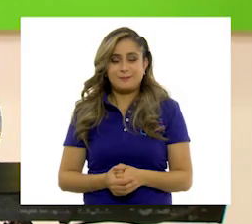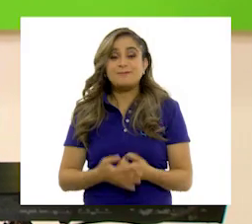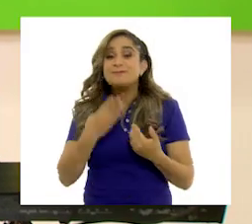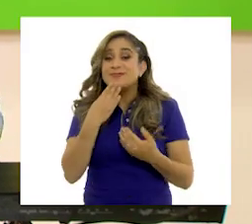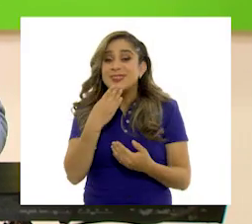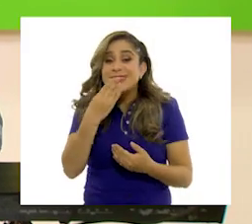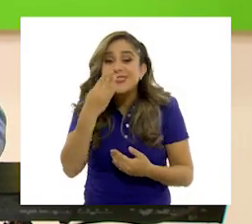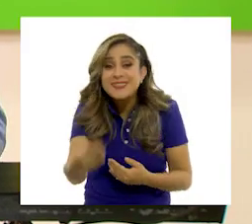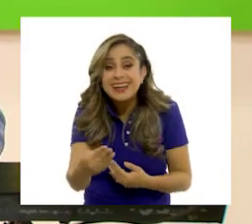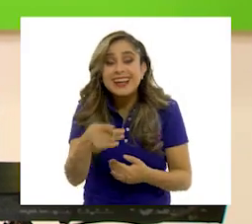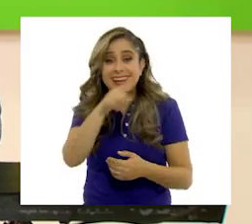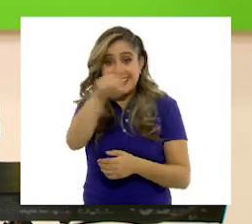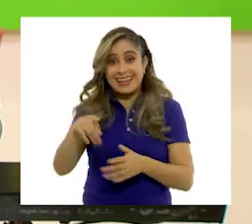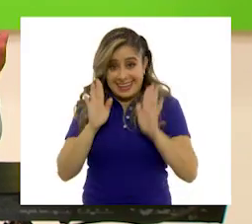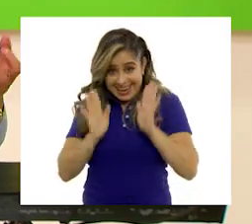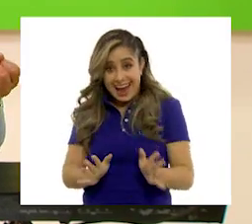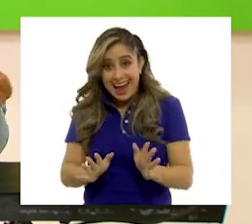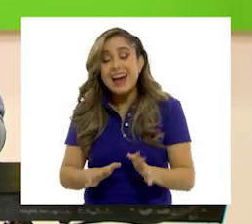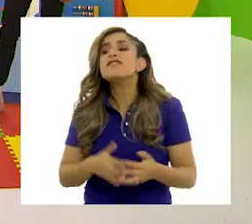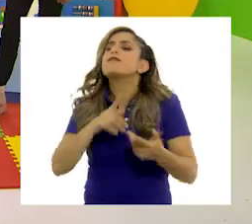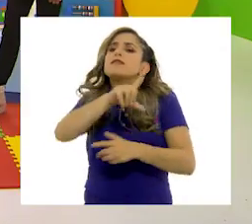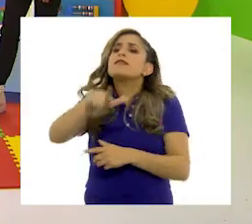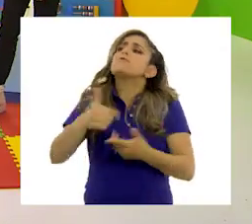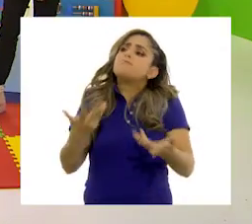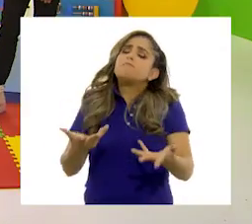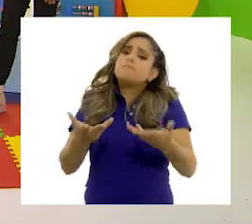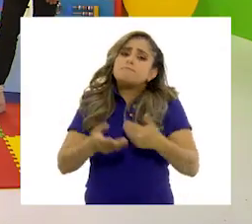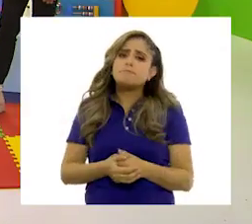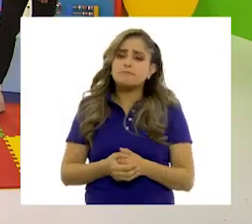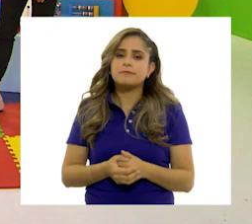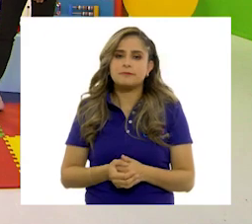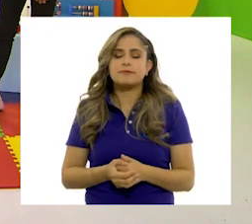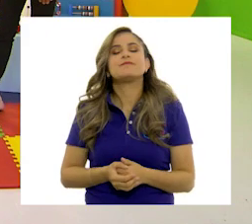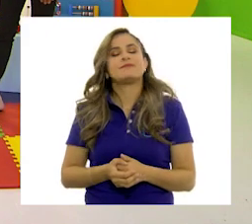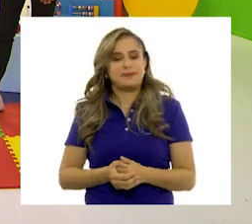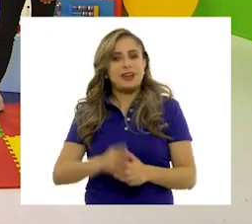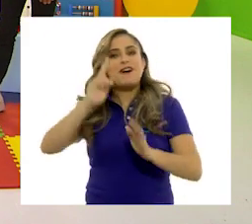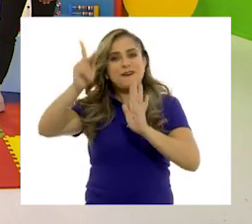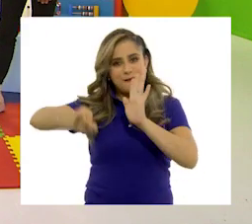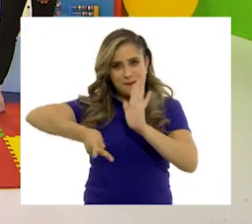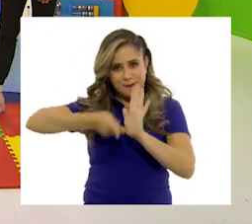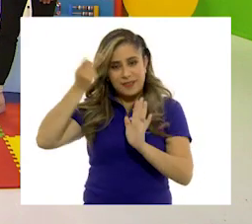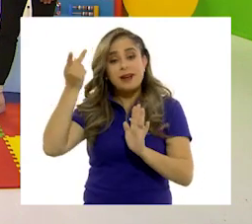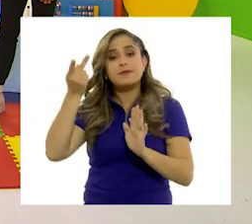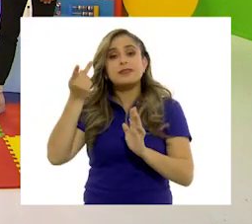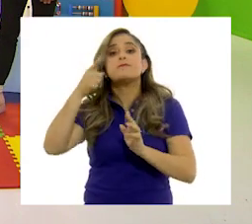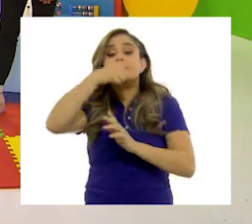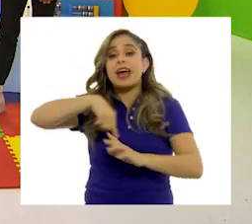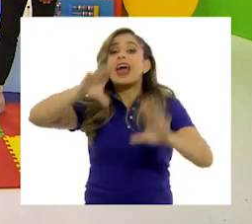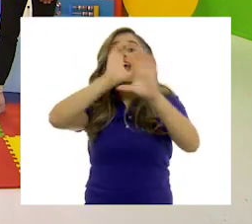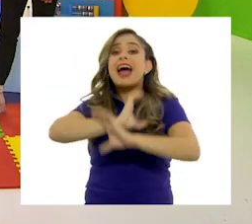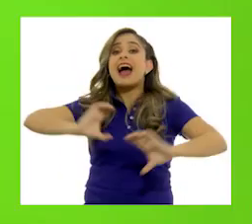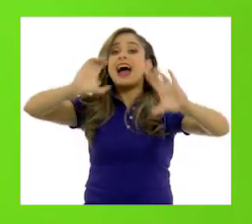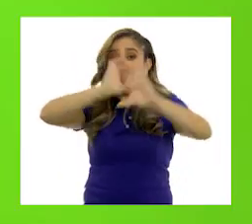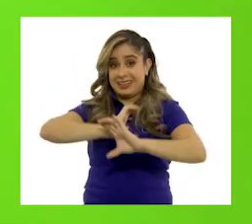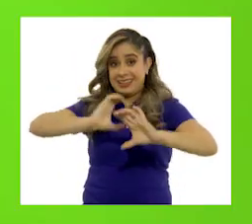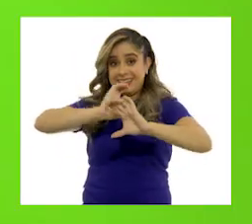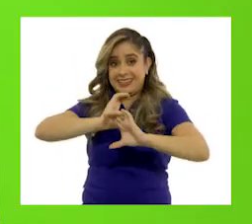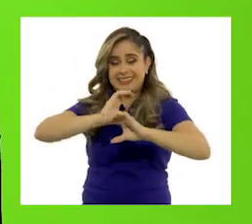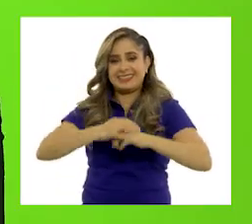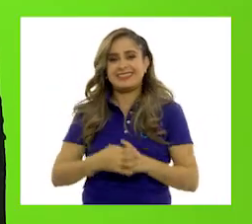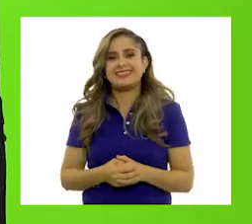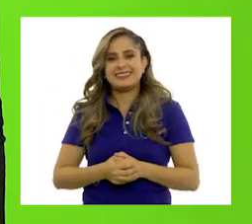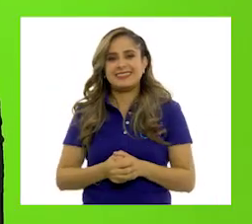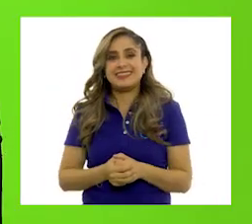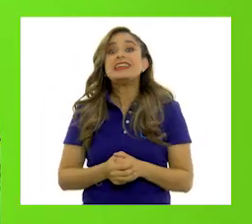Muy bien, ya lo logramos. ¿Qué sigue, Pablo? Vamos a hacerlo nuevamente, pero ahora mientras cantamos la canción.